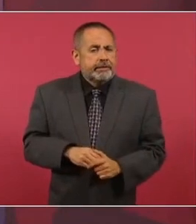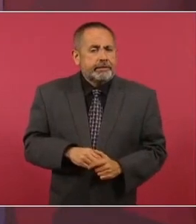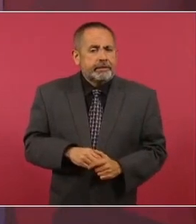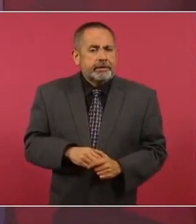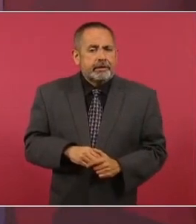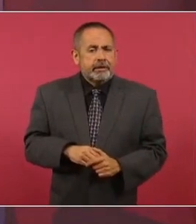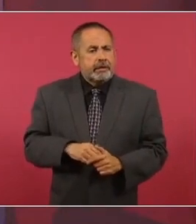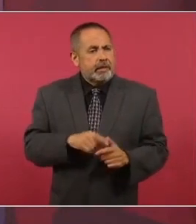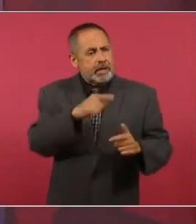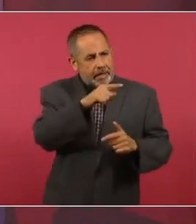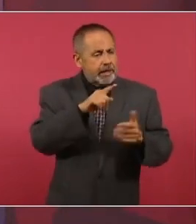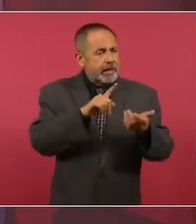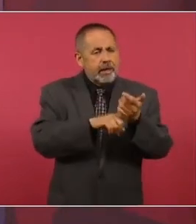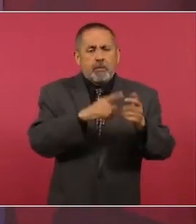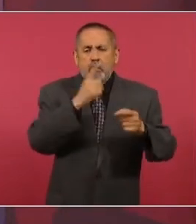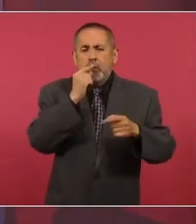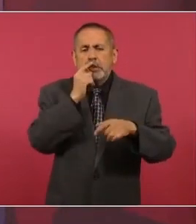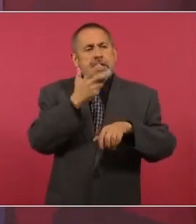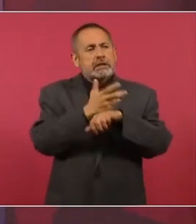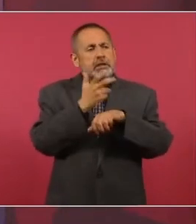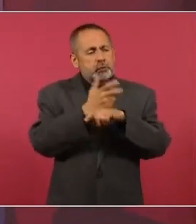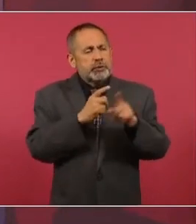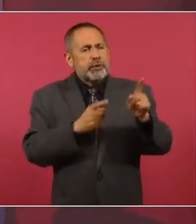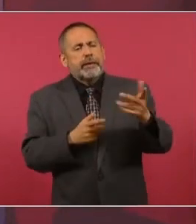del gobierno estadounidense.